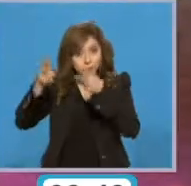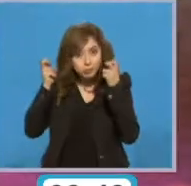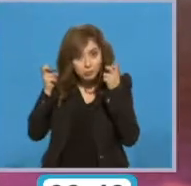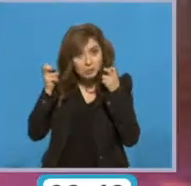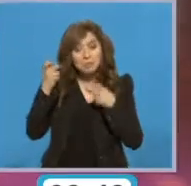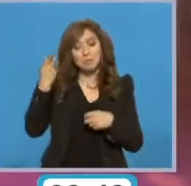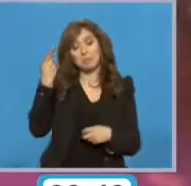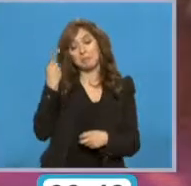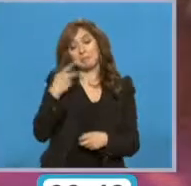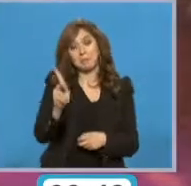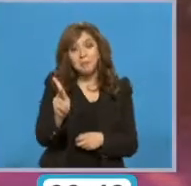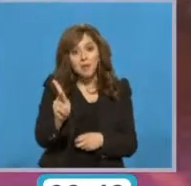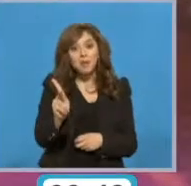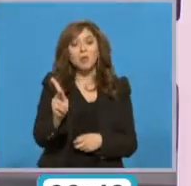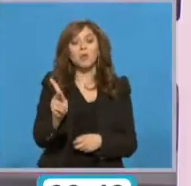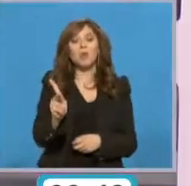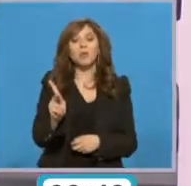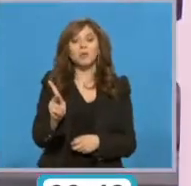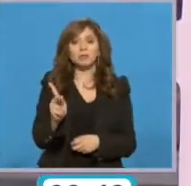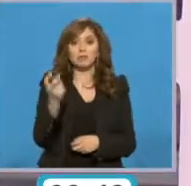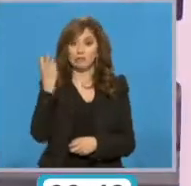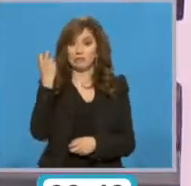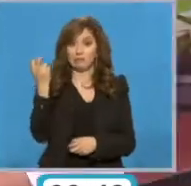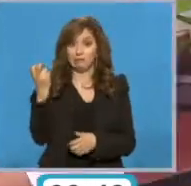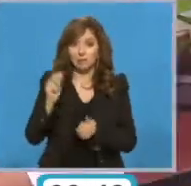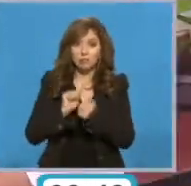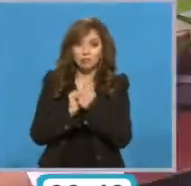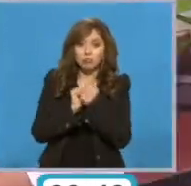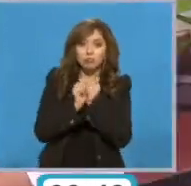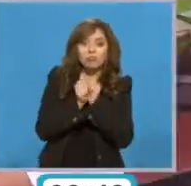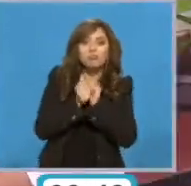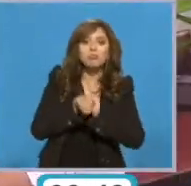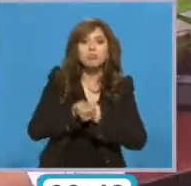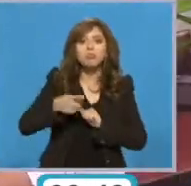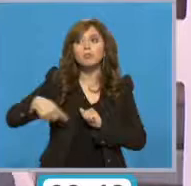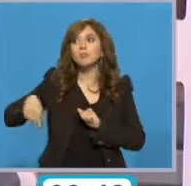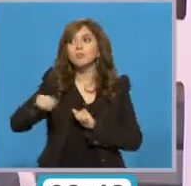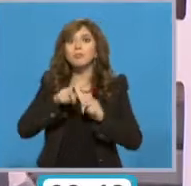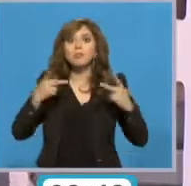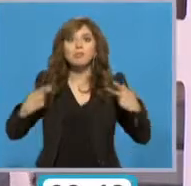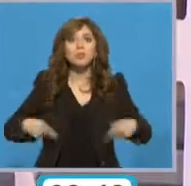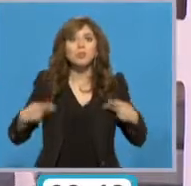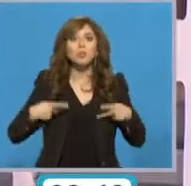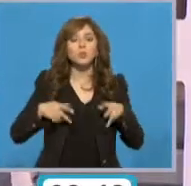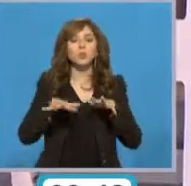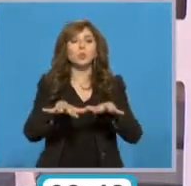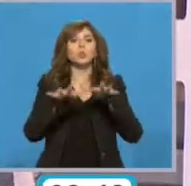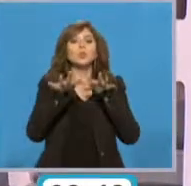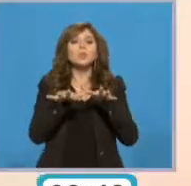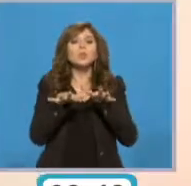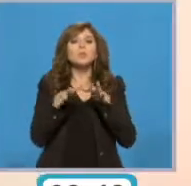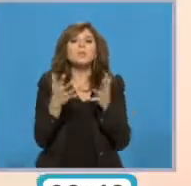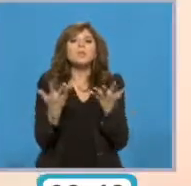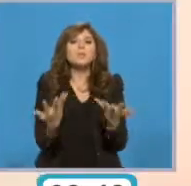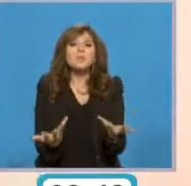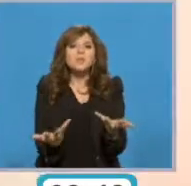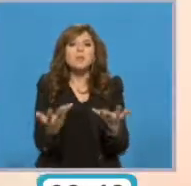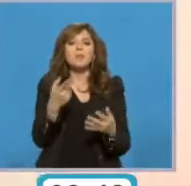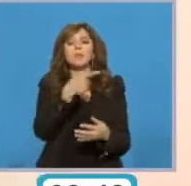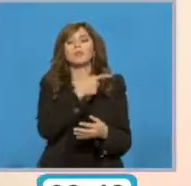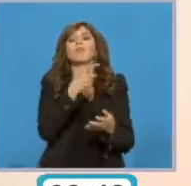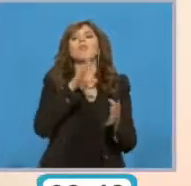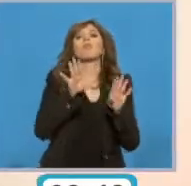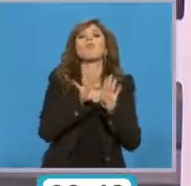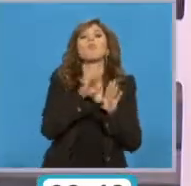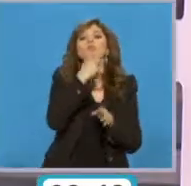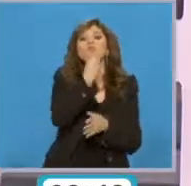es que eso provocó, sí, una especulación muy grande con respecto a su valor. a